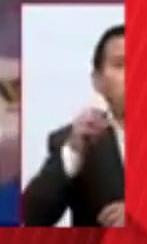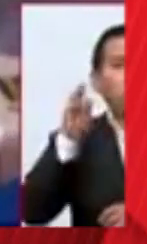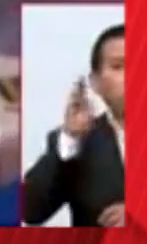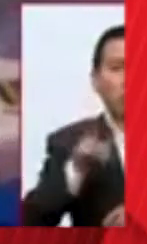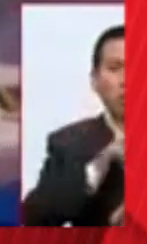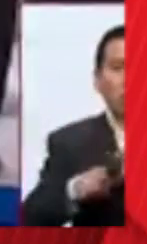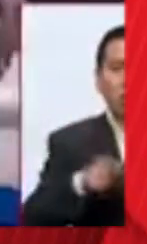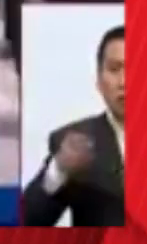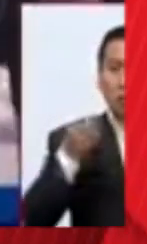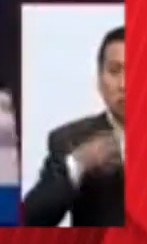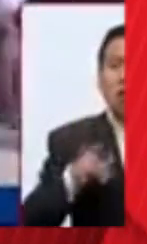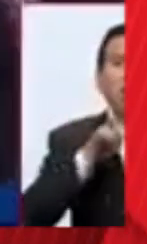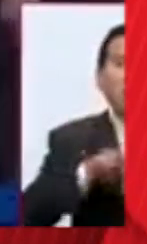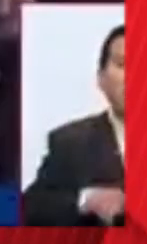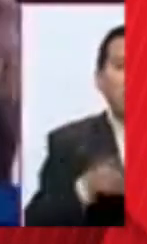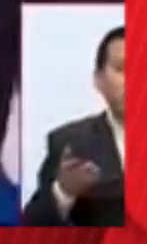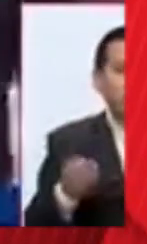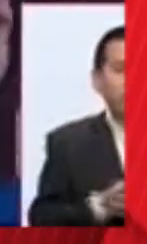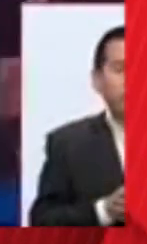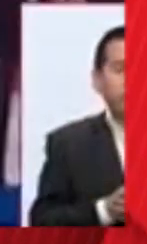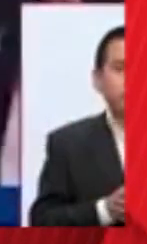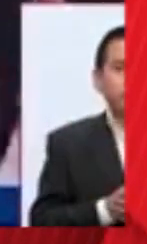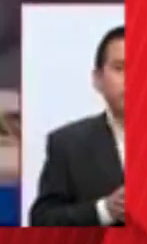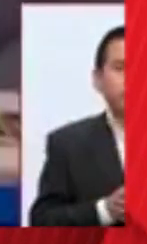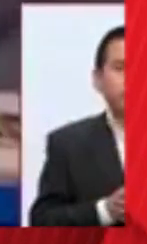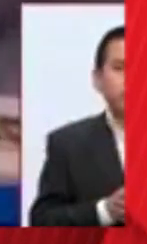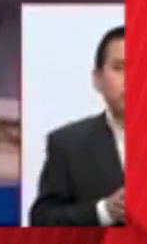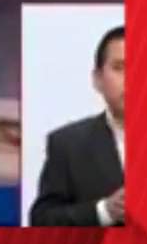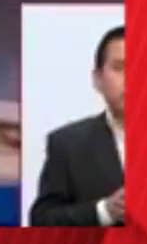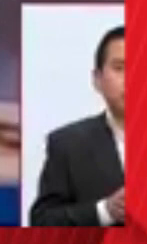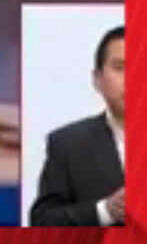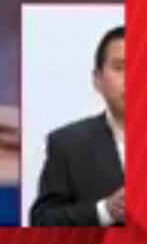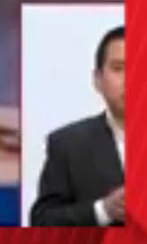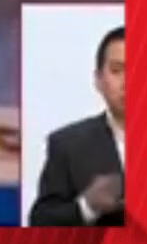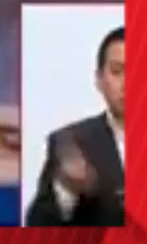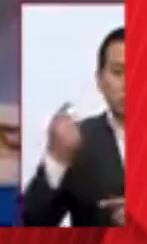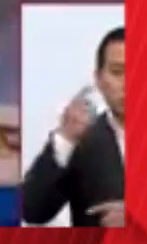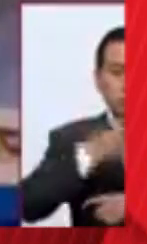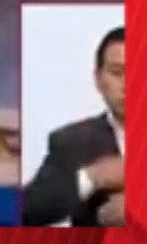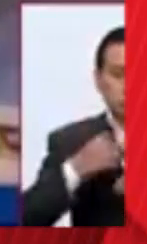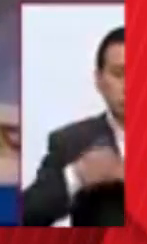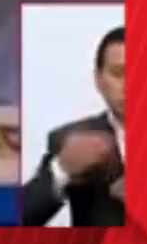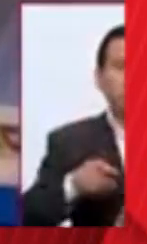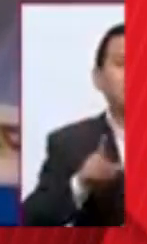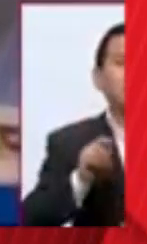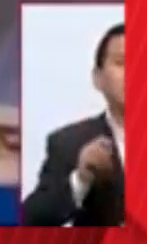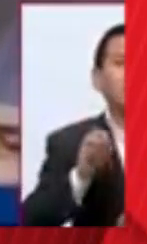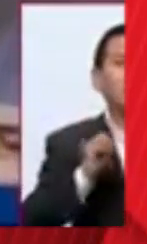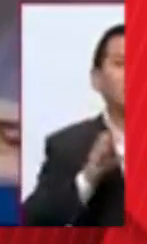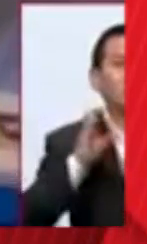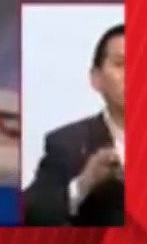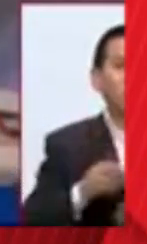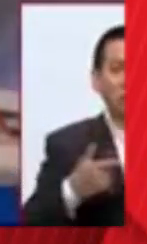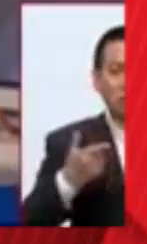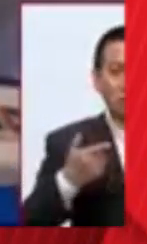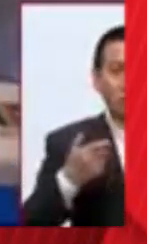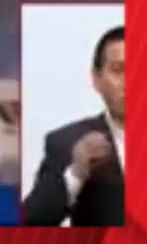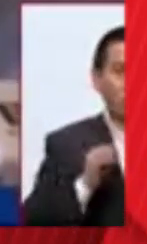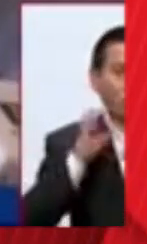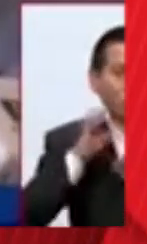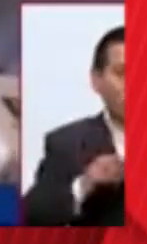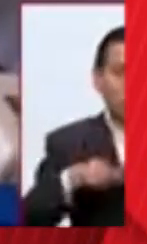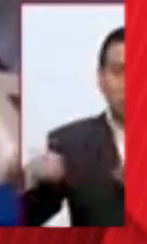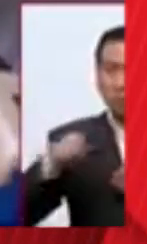fraude. Perdieron, fraude. Al día siguiente de las elecciones del 20 de octubre, 21 de octubre,